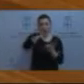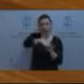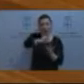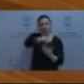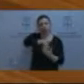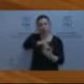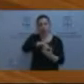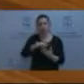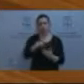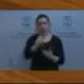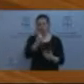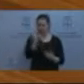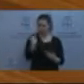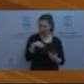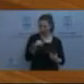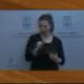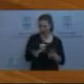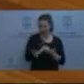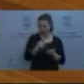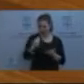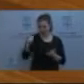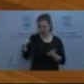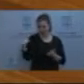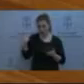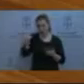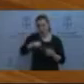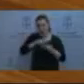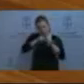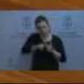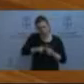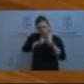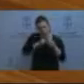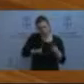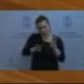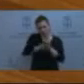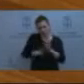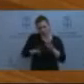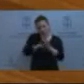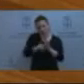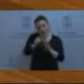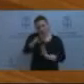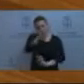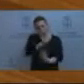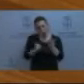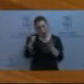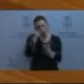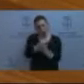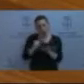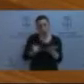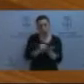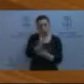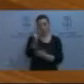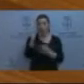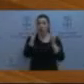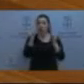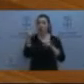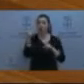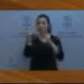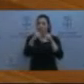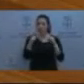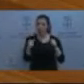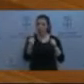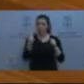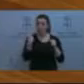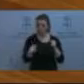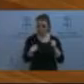he dicho en otra ocasión, en permanente revisión y reordenación del mapa educativo asturiano de acuerdo con los criterios que le